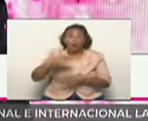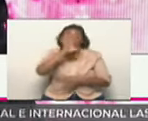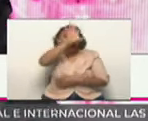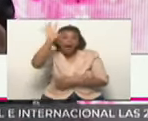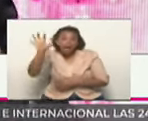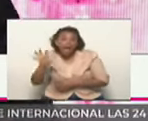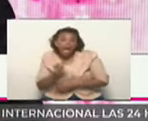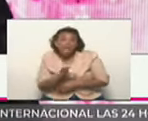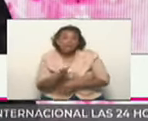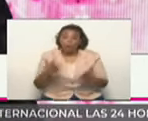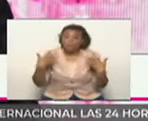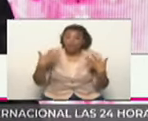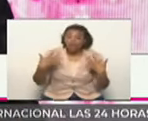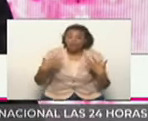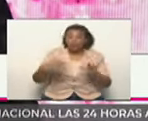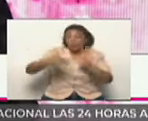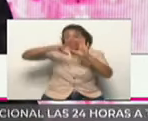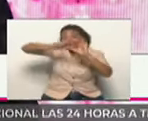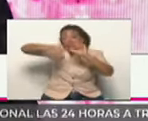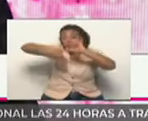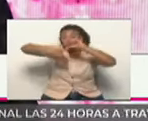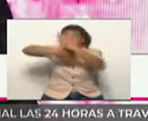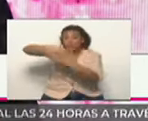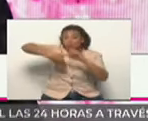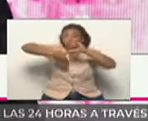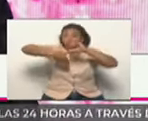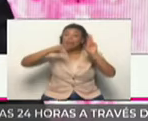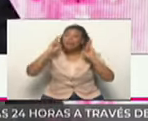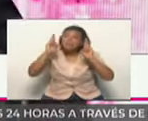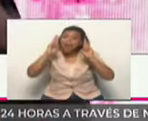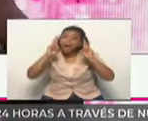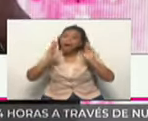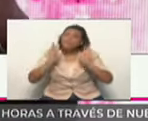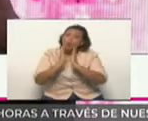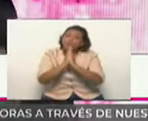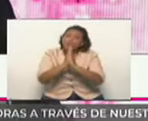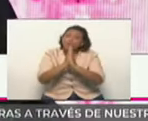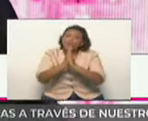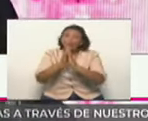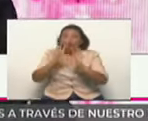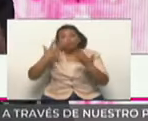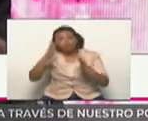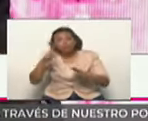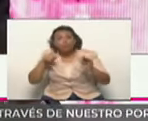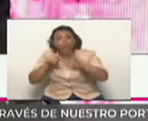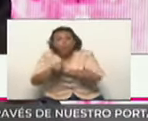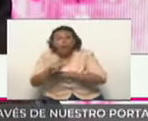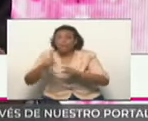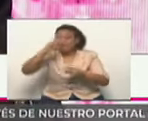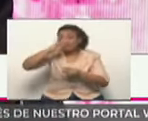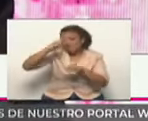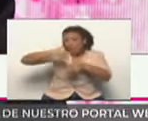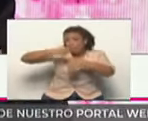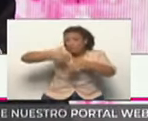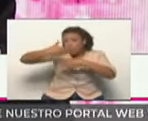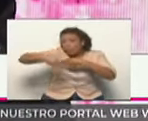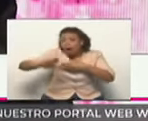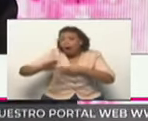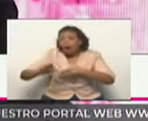países emergentes del sur que aspiramos ser potencias medias a mediano plazo,